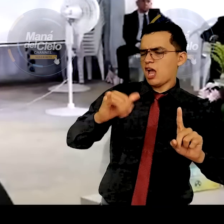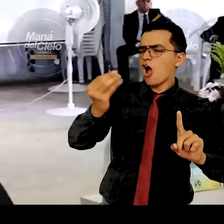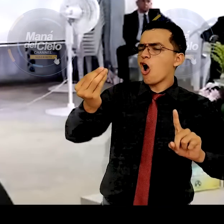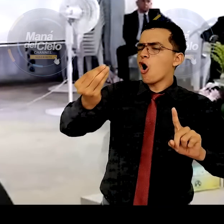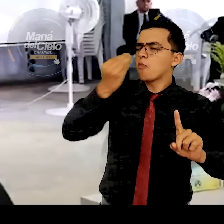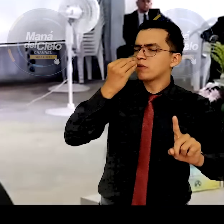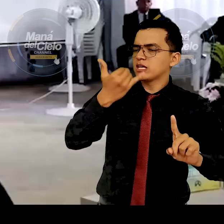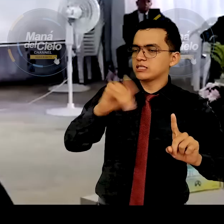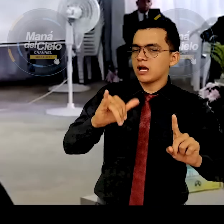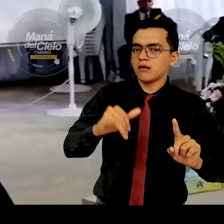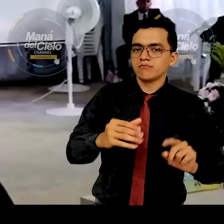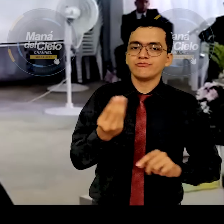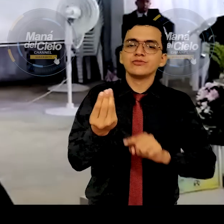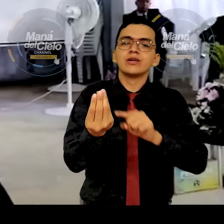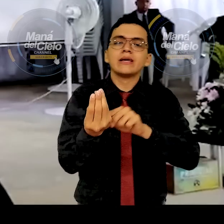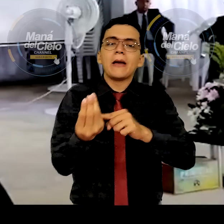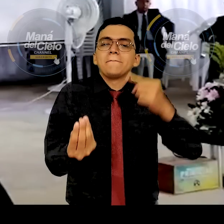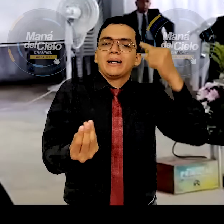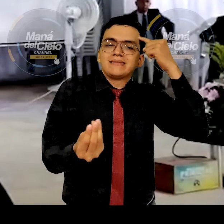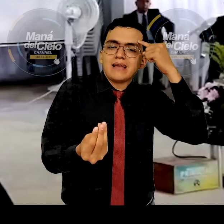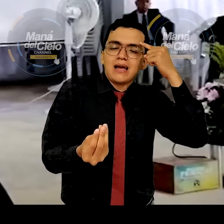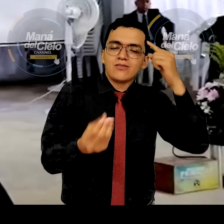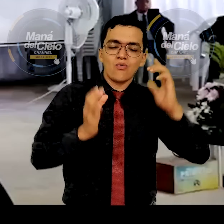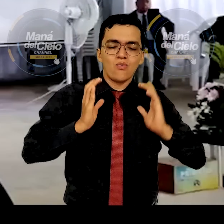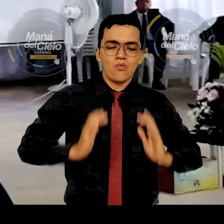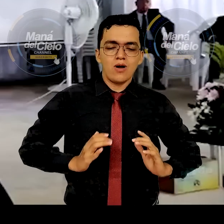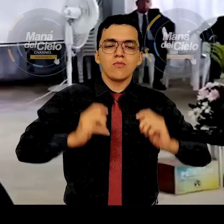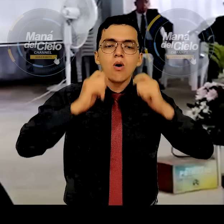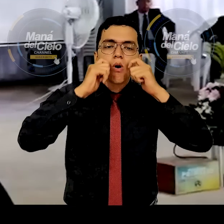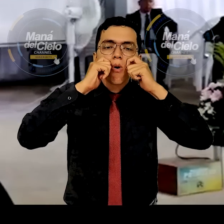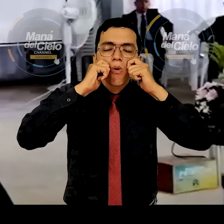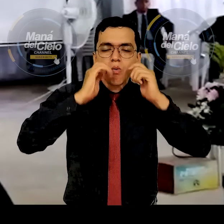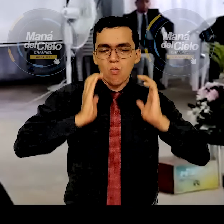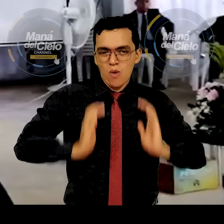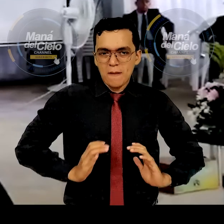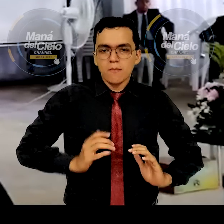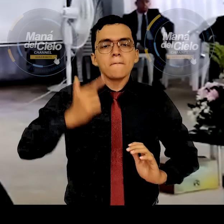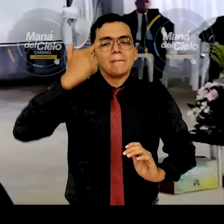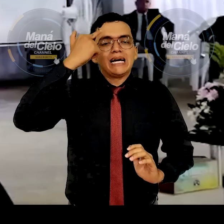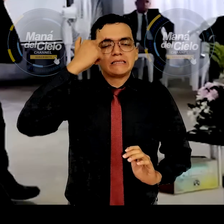Porque tiene otra comida. Esa no, yo tengo otra, ya me trajeron.